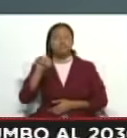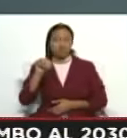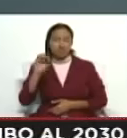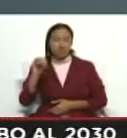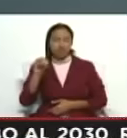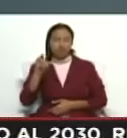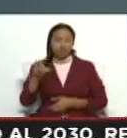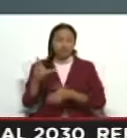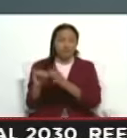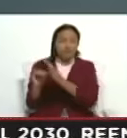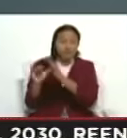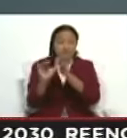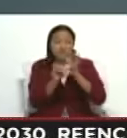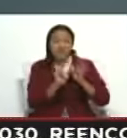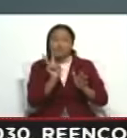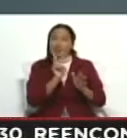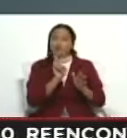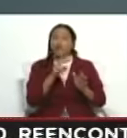Realmente,